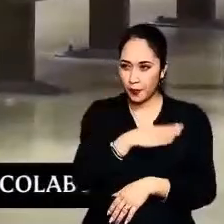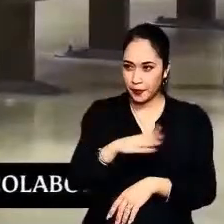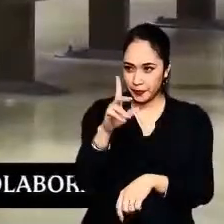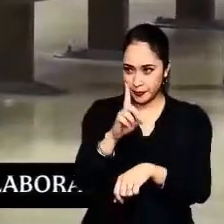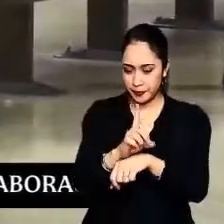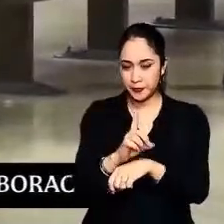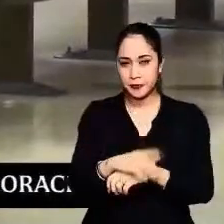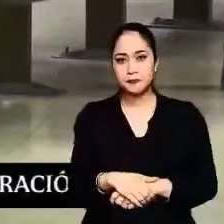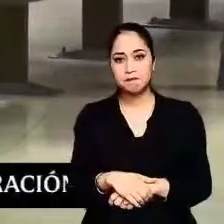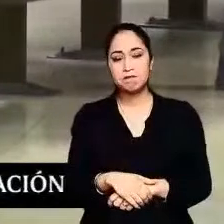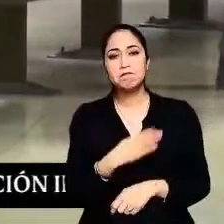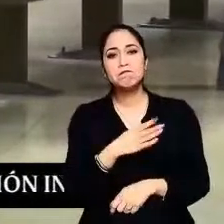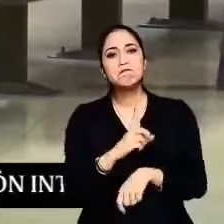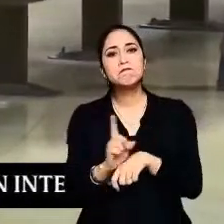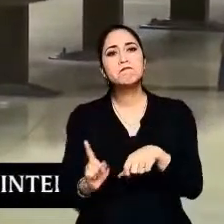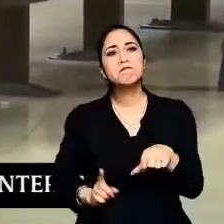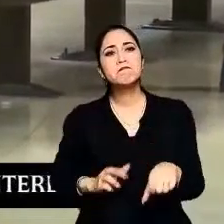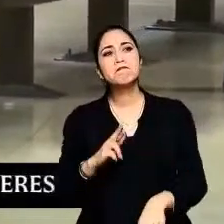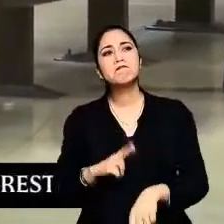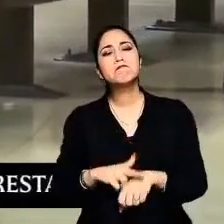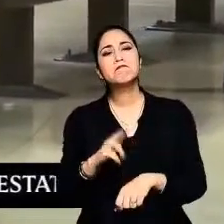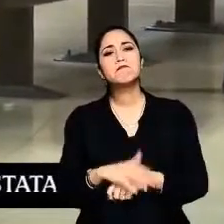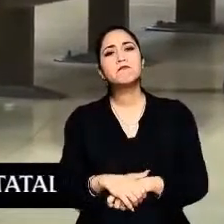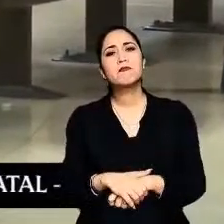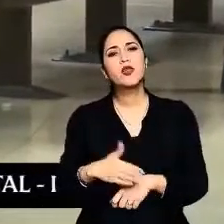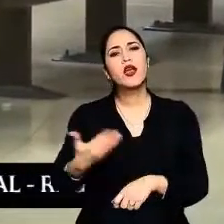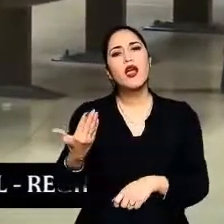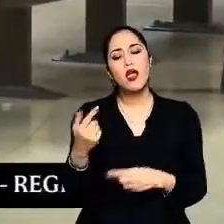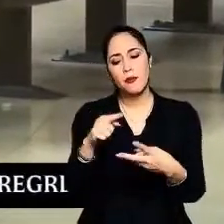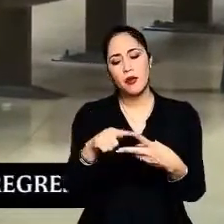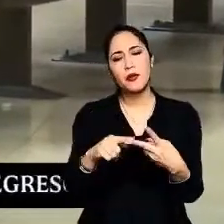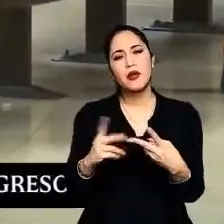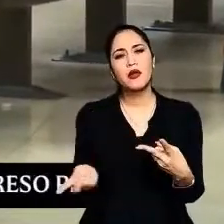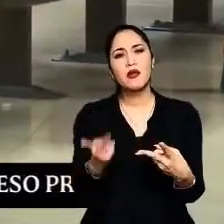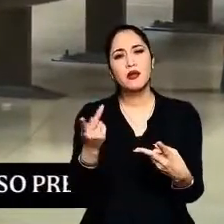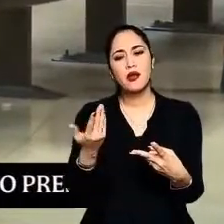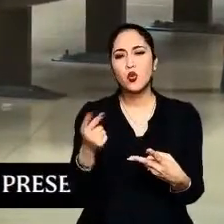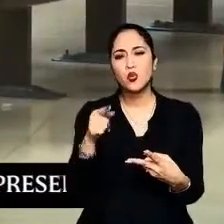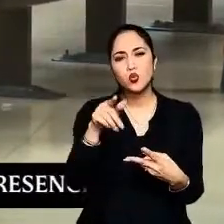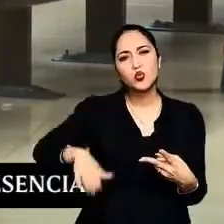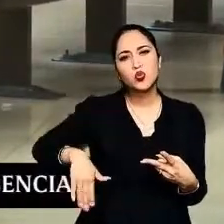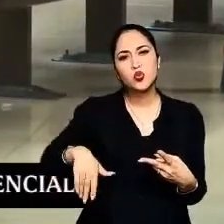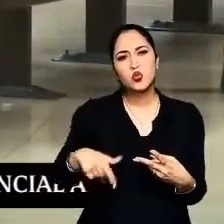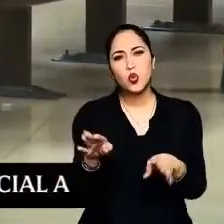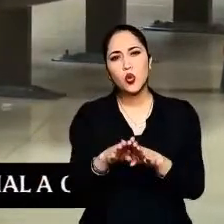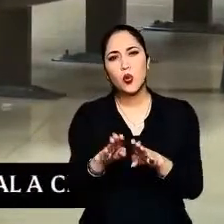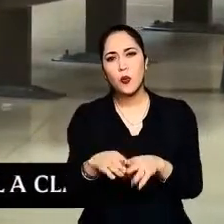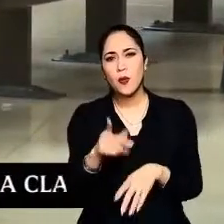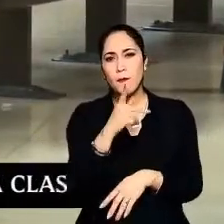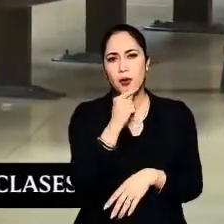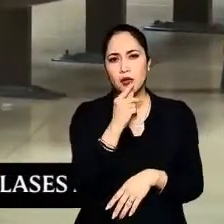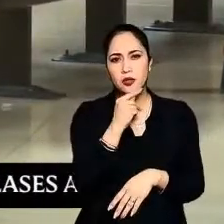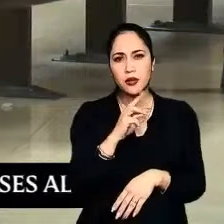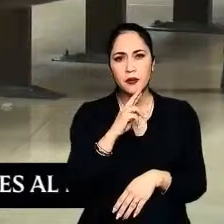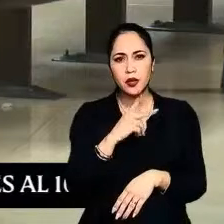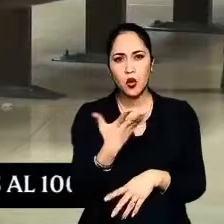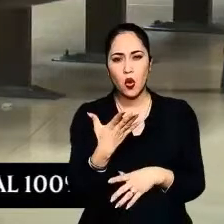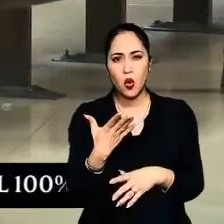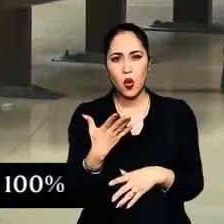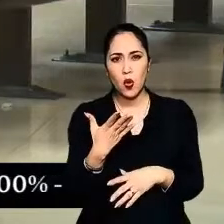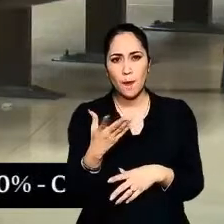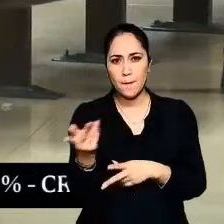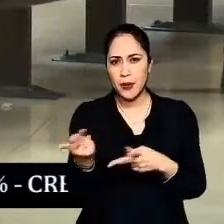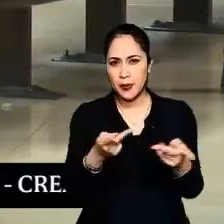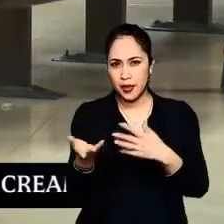Dos preguntas. Hace un momento hablaba sobre elevar el estatus de los policías. La semana pasada tuvimos un